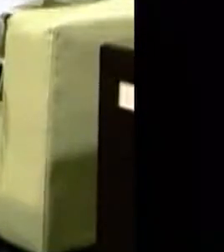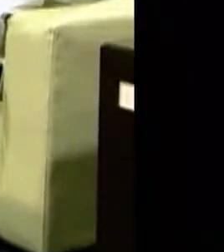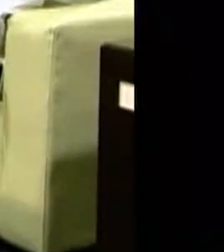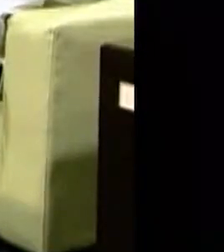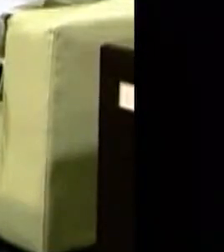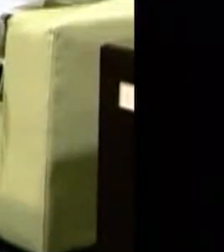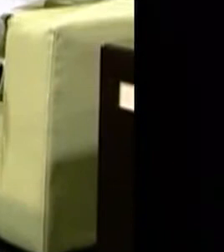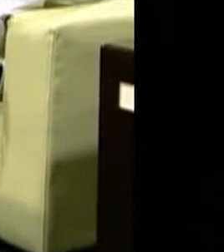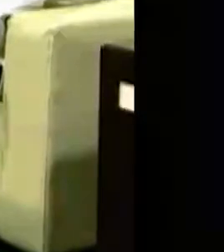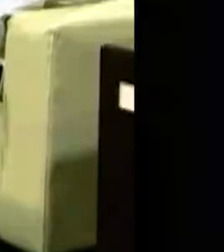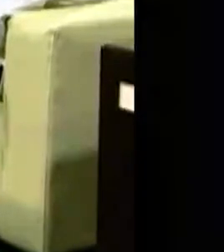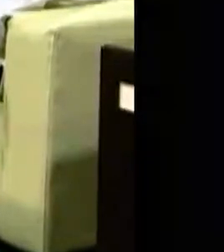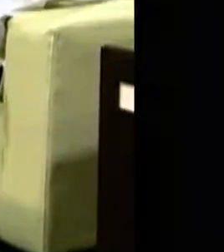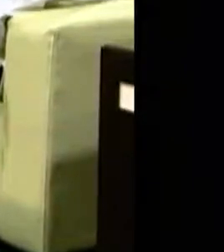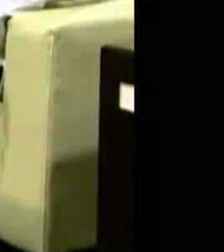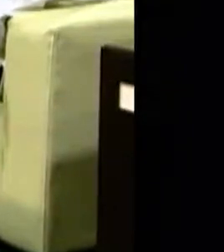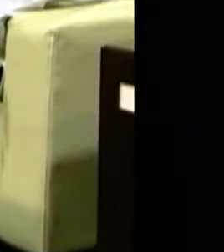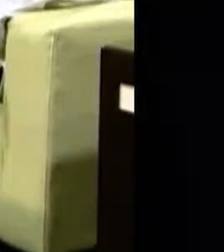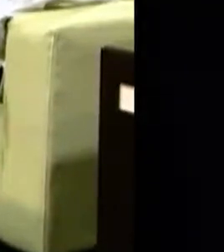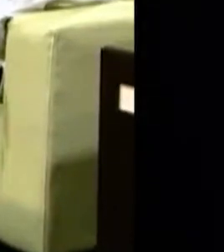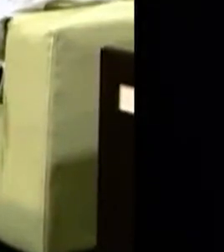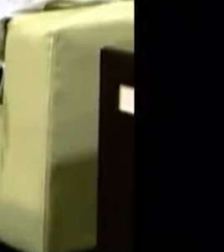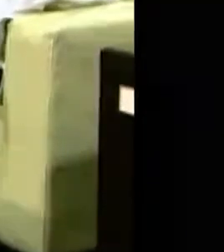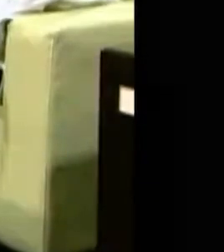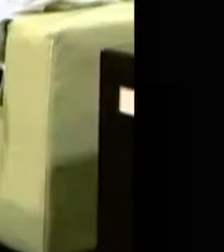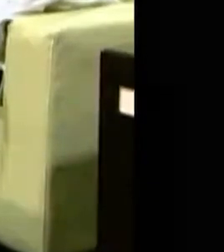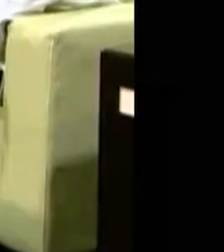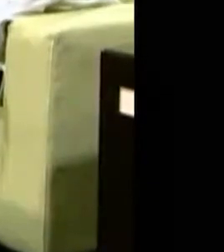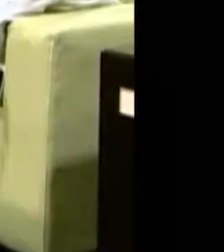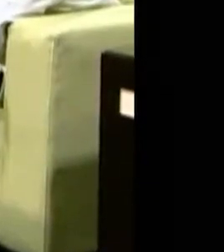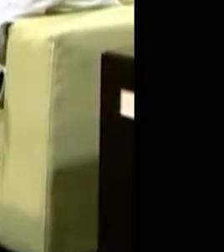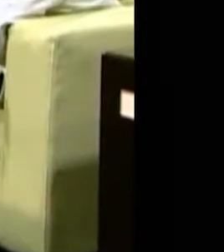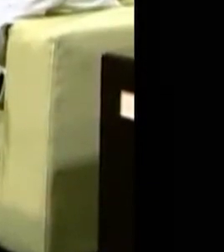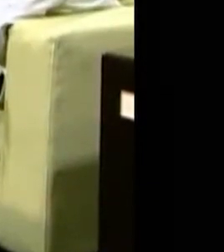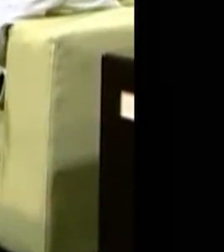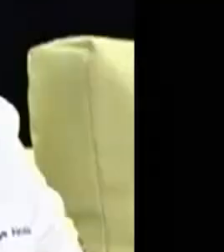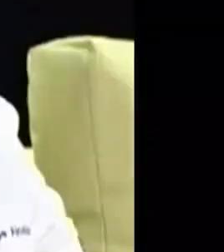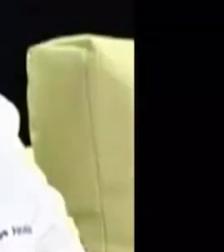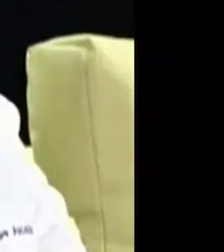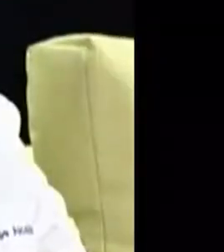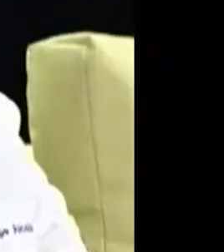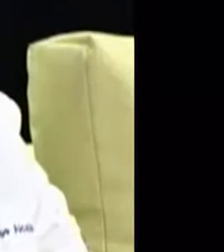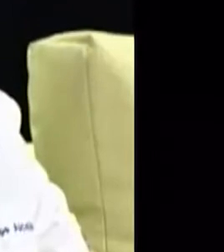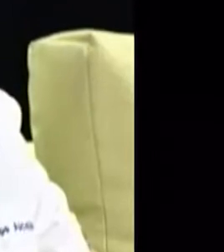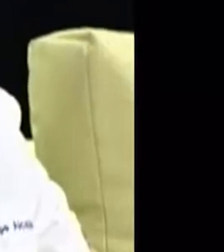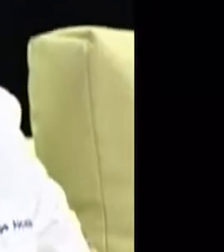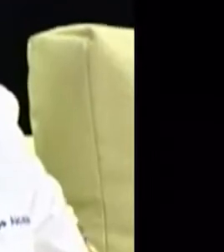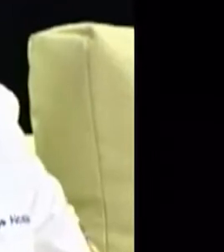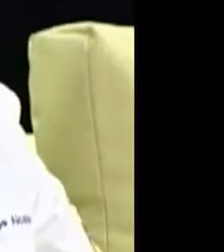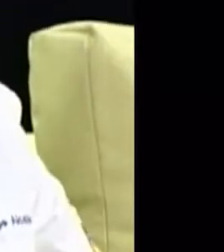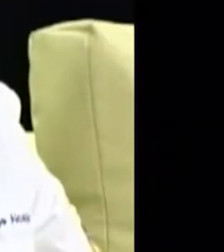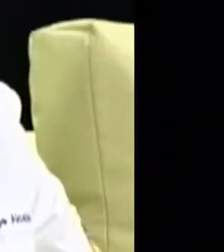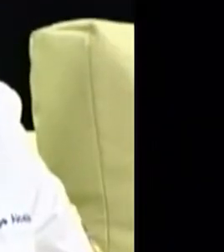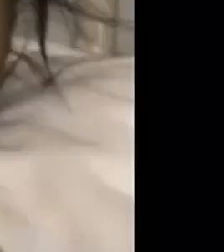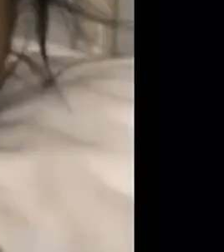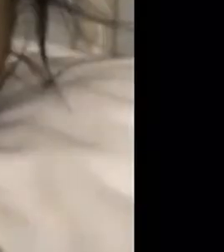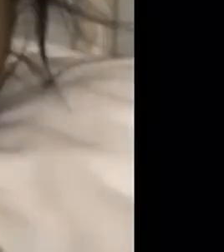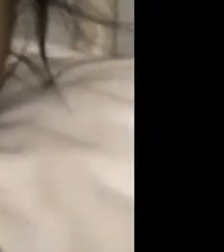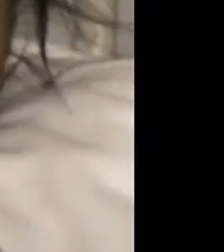generalmente son ojos rojos y mucha comezón en sus ojos. Y a veces dificultad o mucha sensibilidad a la